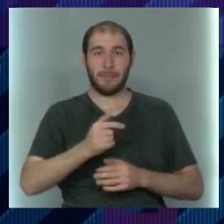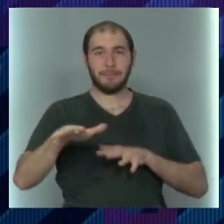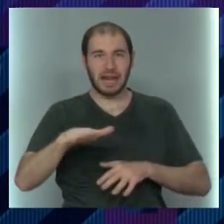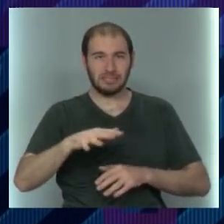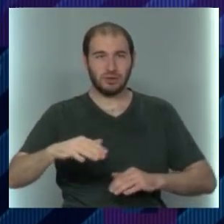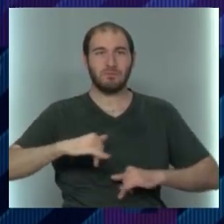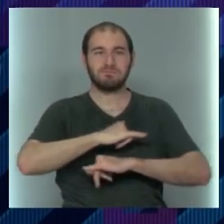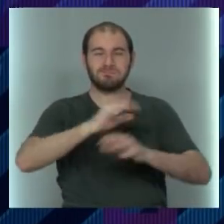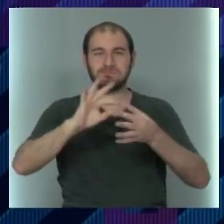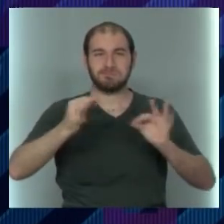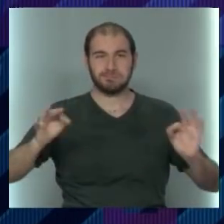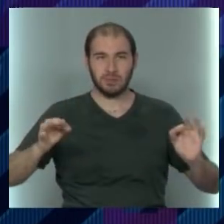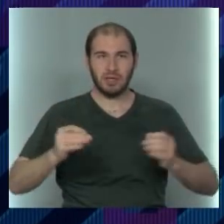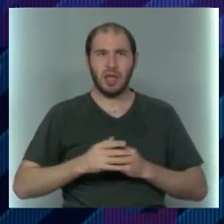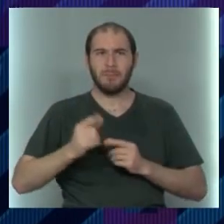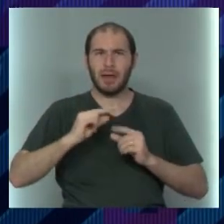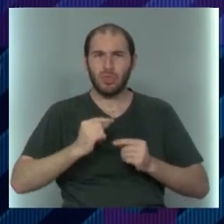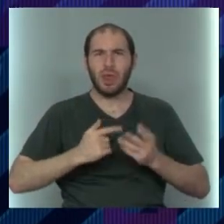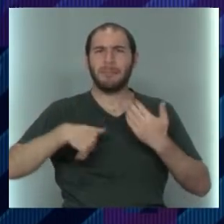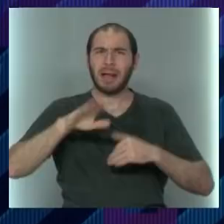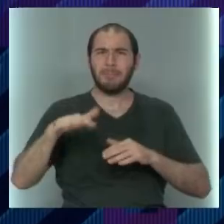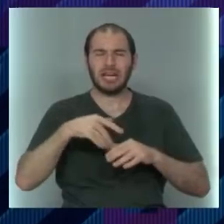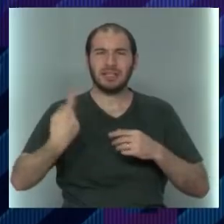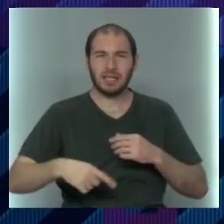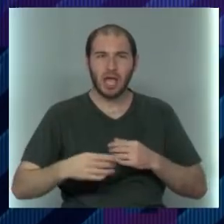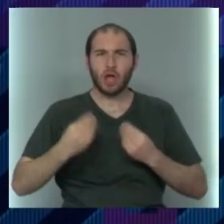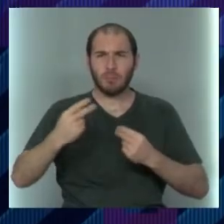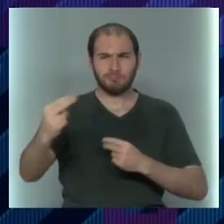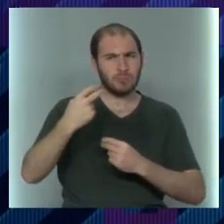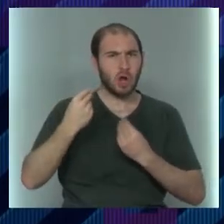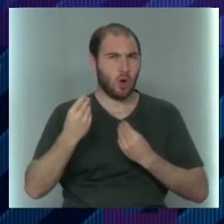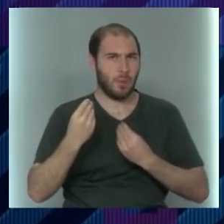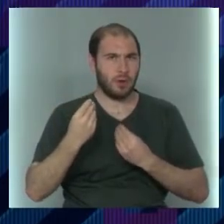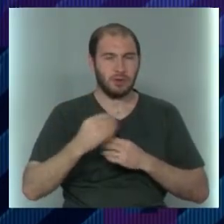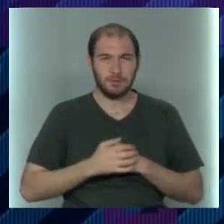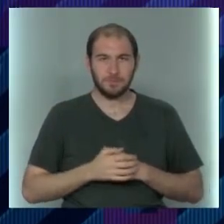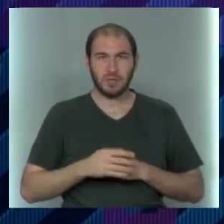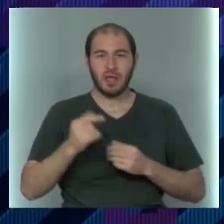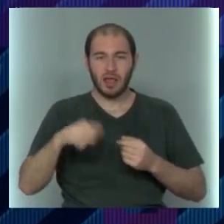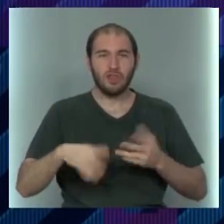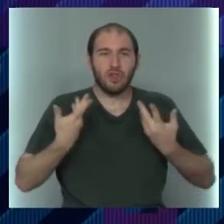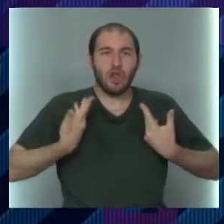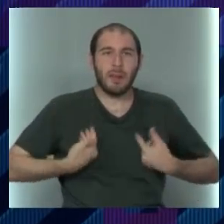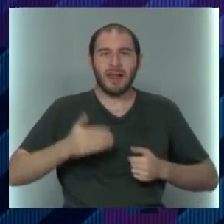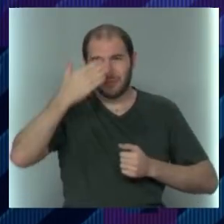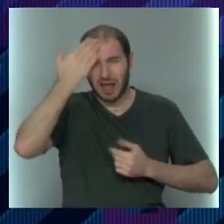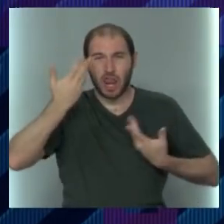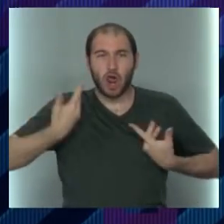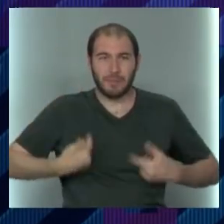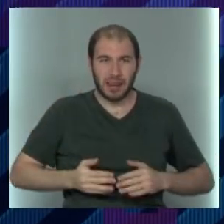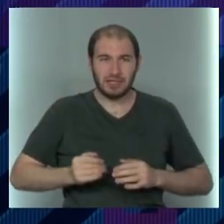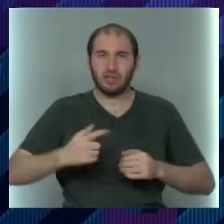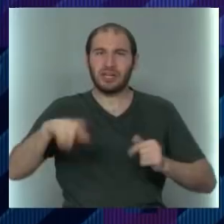Parkinson lanzó el lema "Lo que más me duele del Parkinson es cómo me miras", con el objetivo de normalizar la enfermedad,